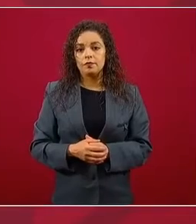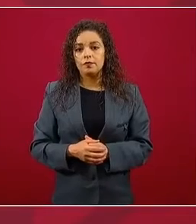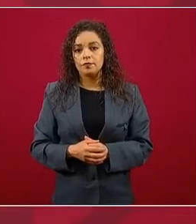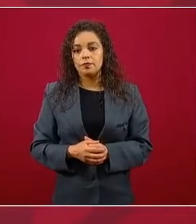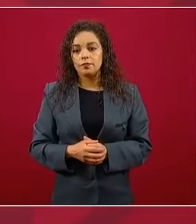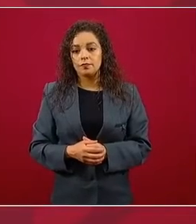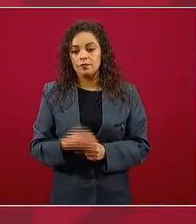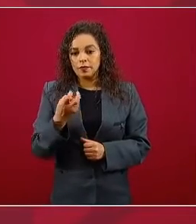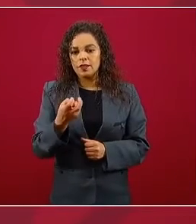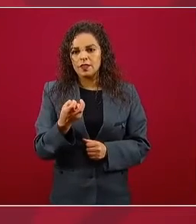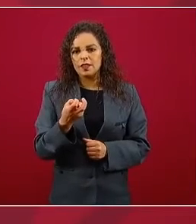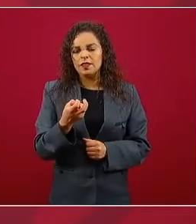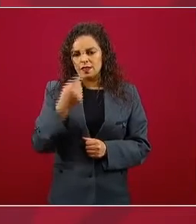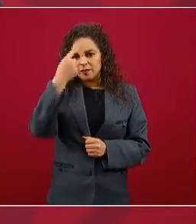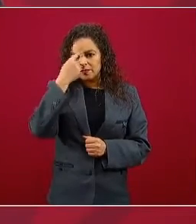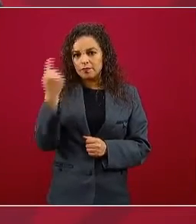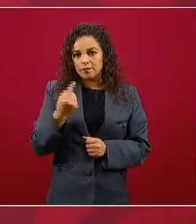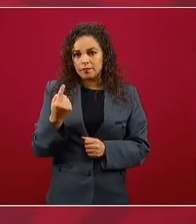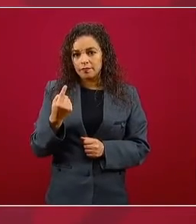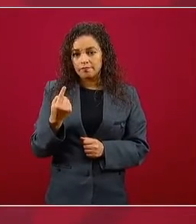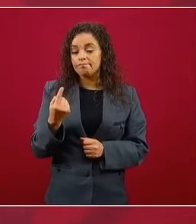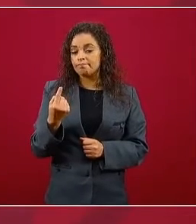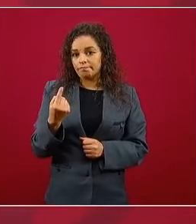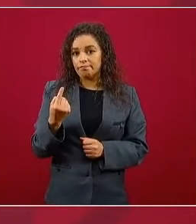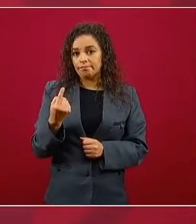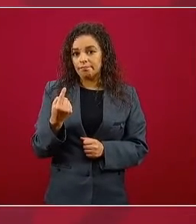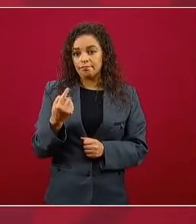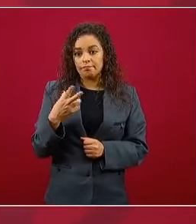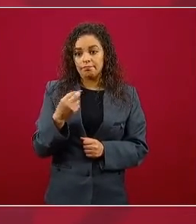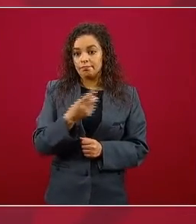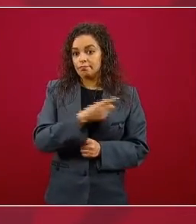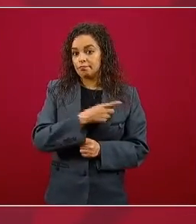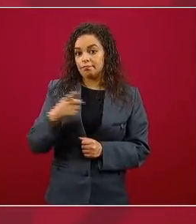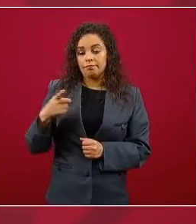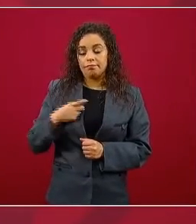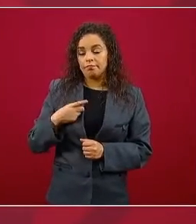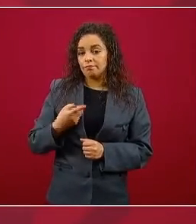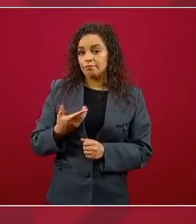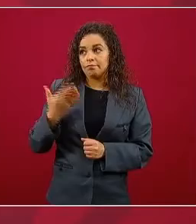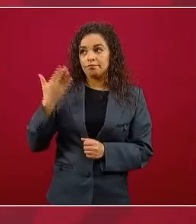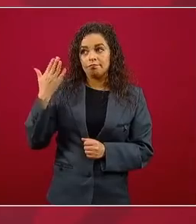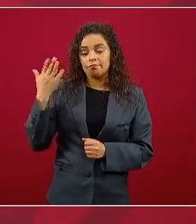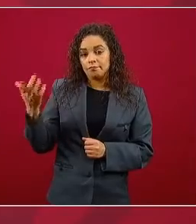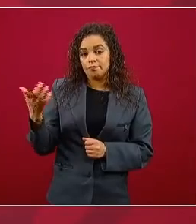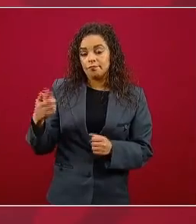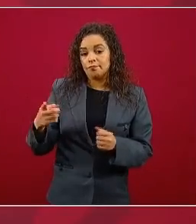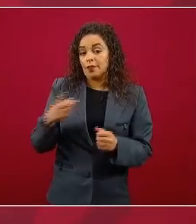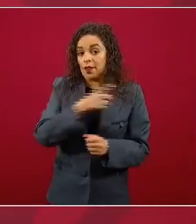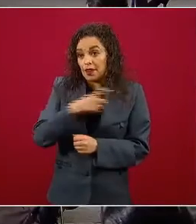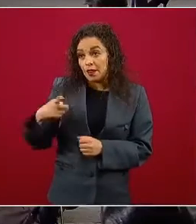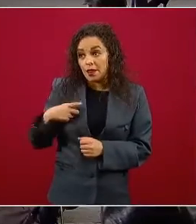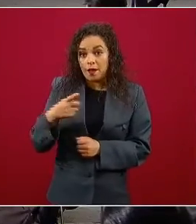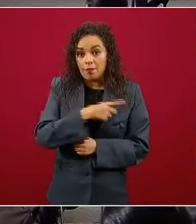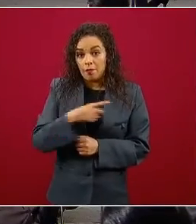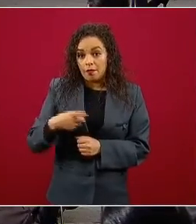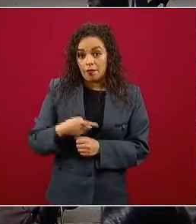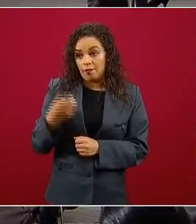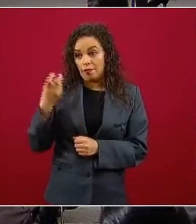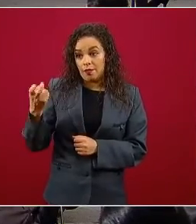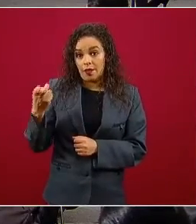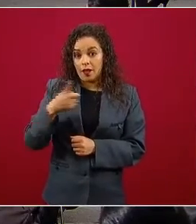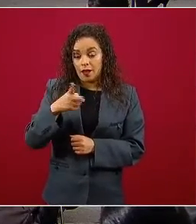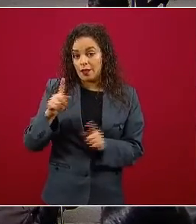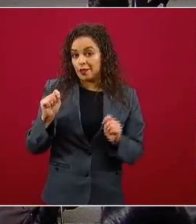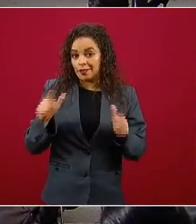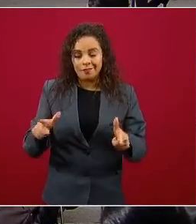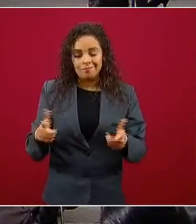que no pueda haber deuda en el gobierno de Tlaxcala. Y lo importante